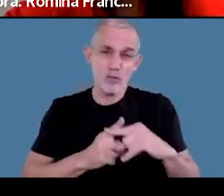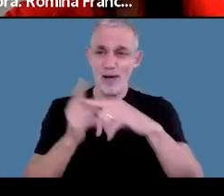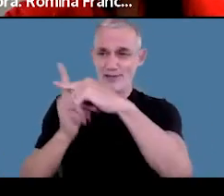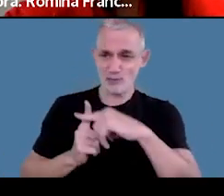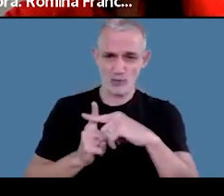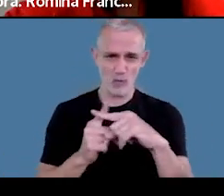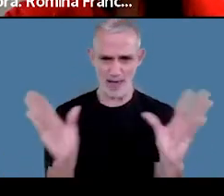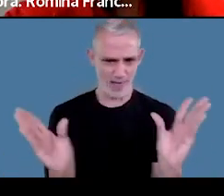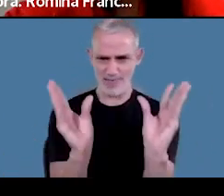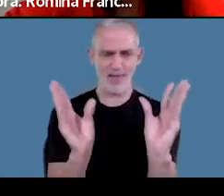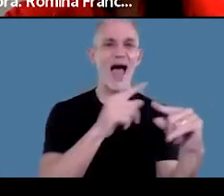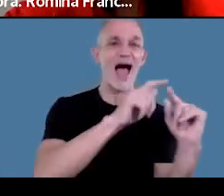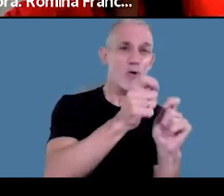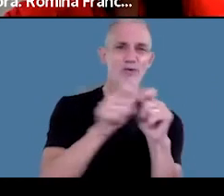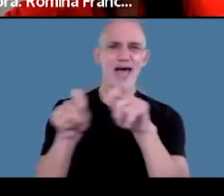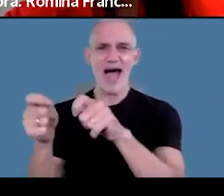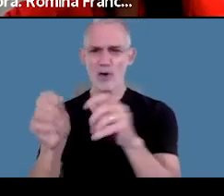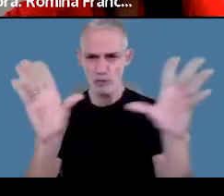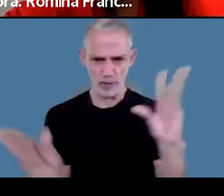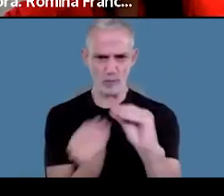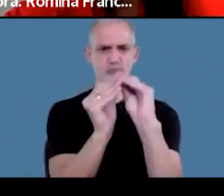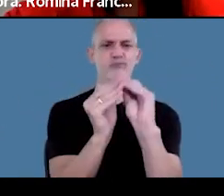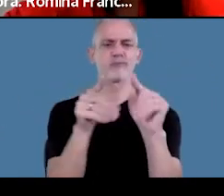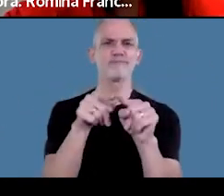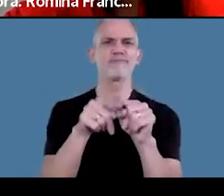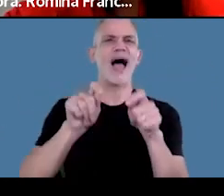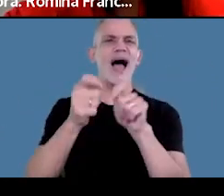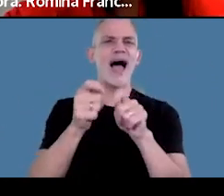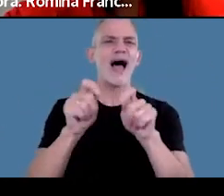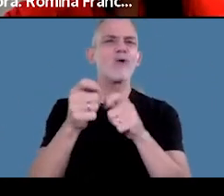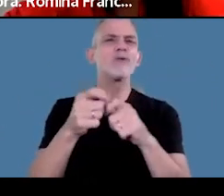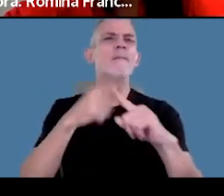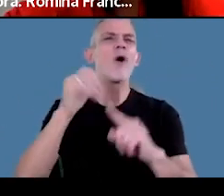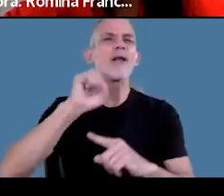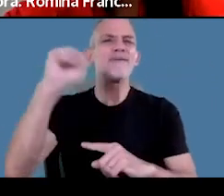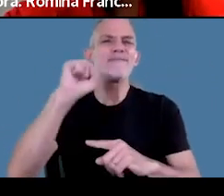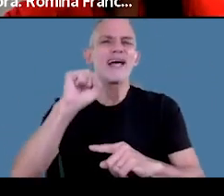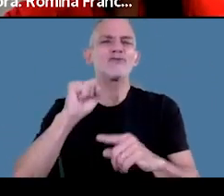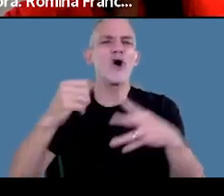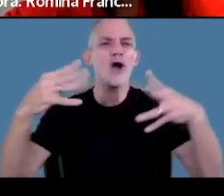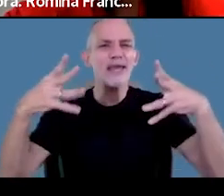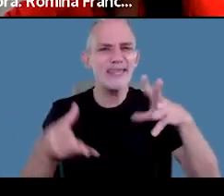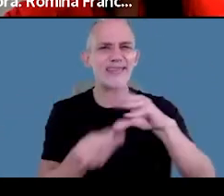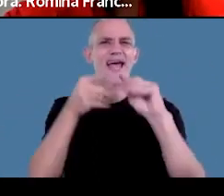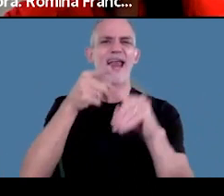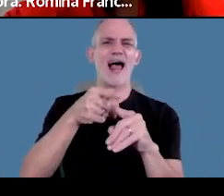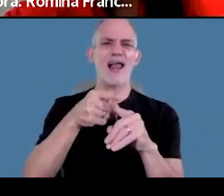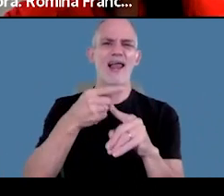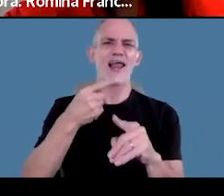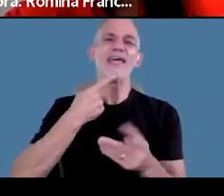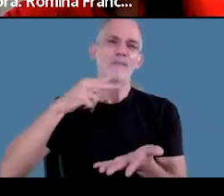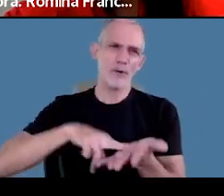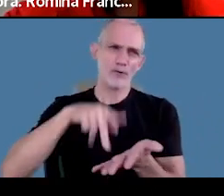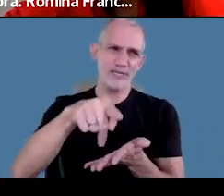ambos ajustes nos va a dar este ajuste por inflación integral, este ajuste por inflación